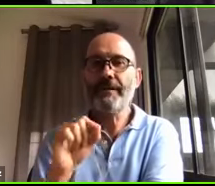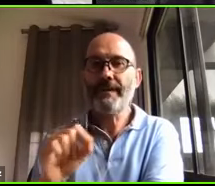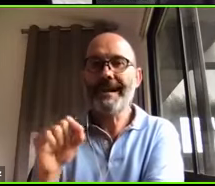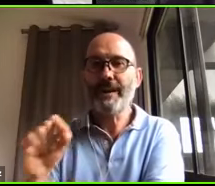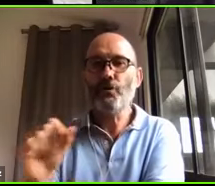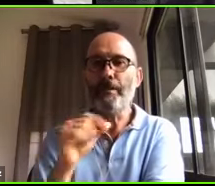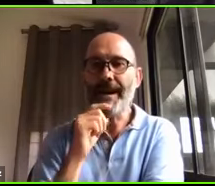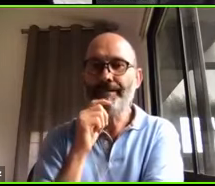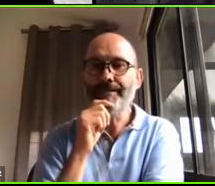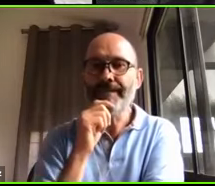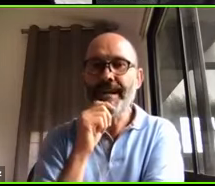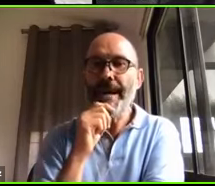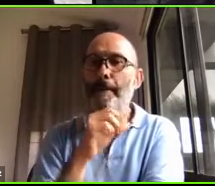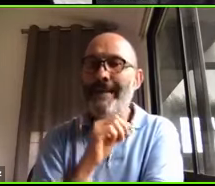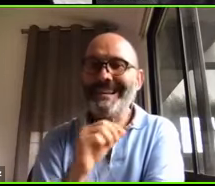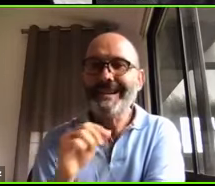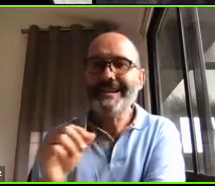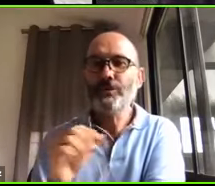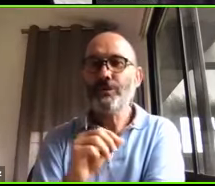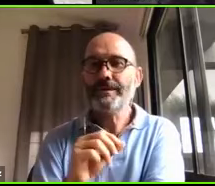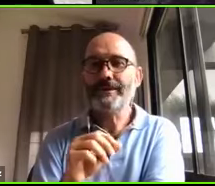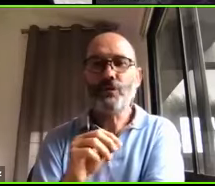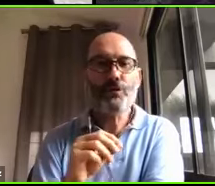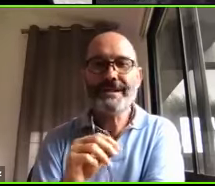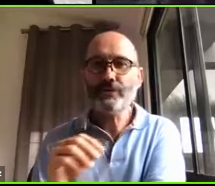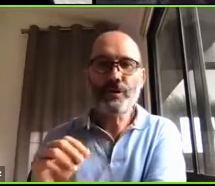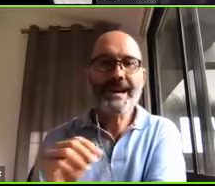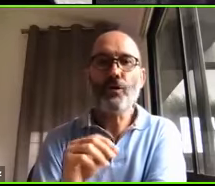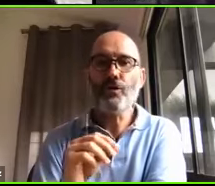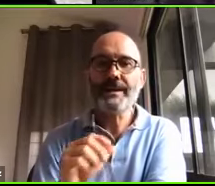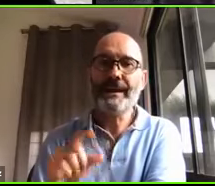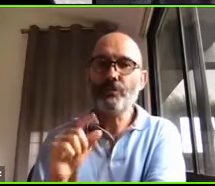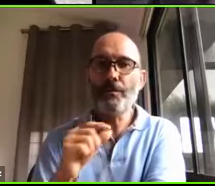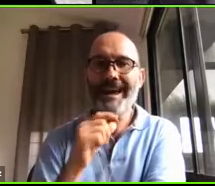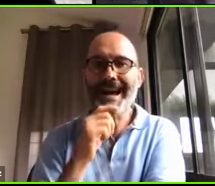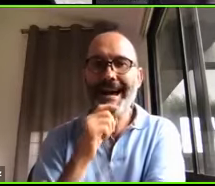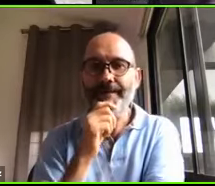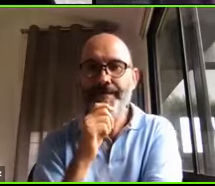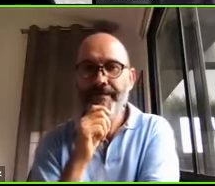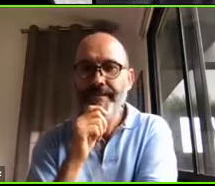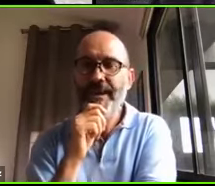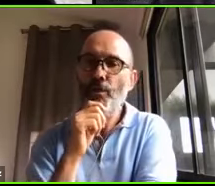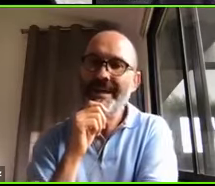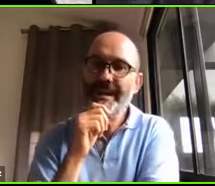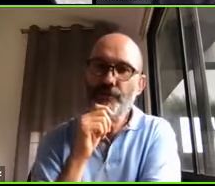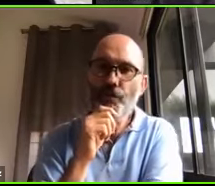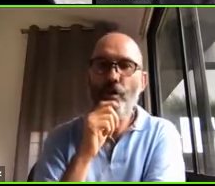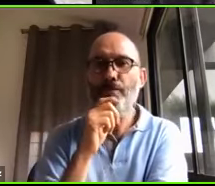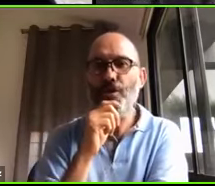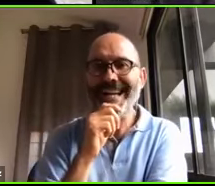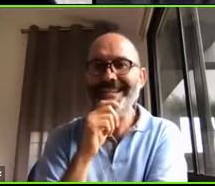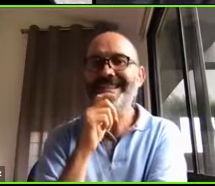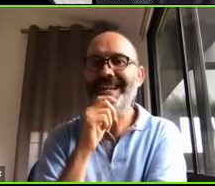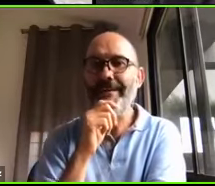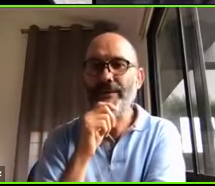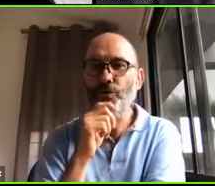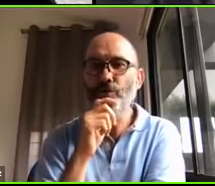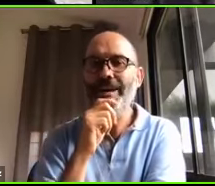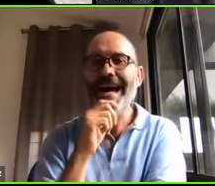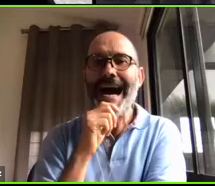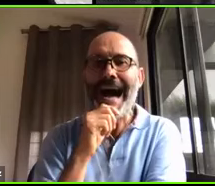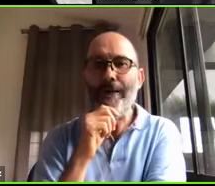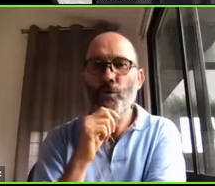migración africana europa precedido de toda una historia colonial europea de dominación violencia